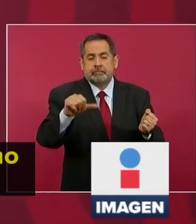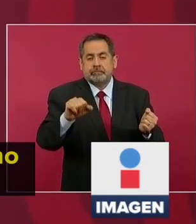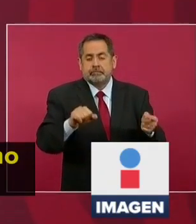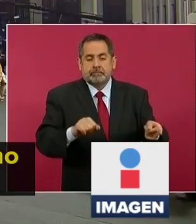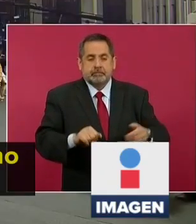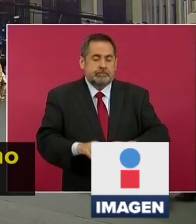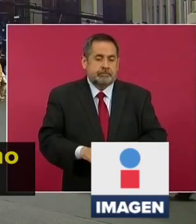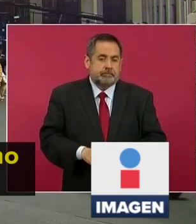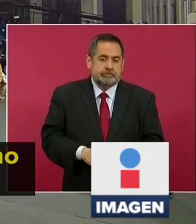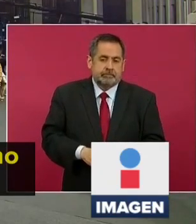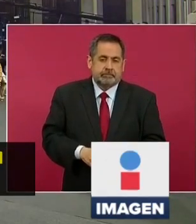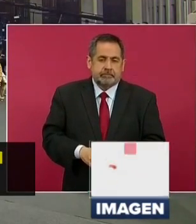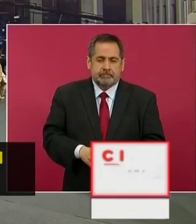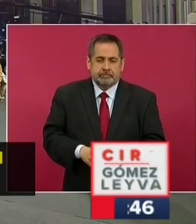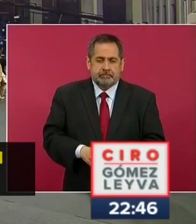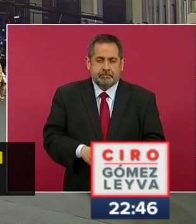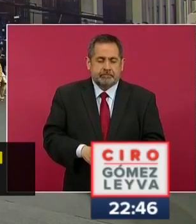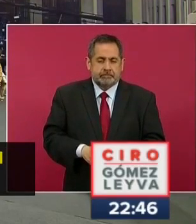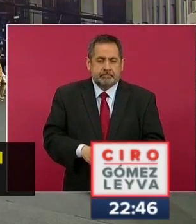1